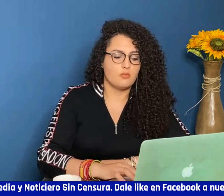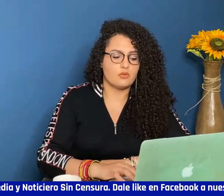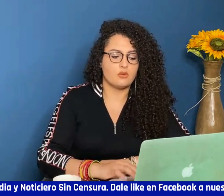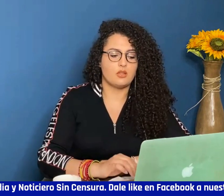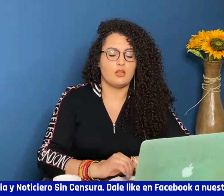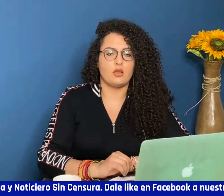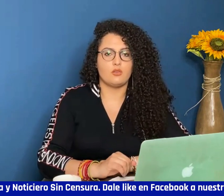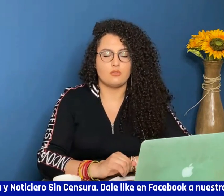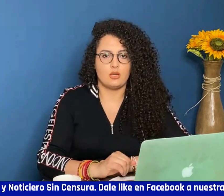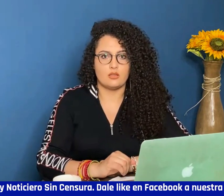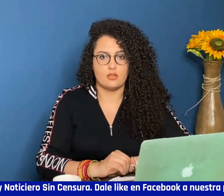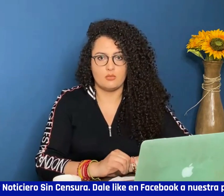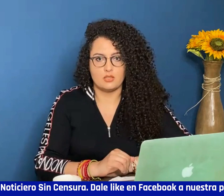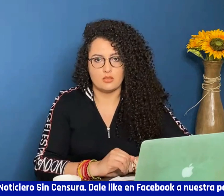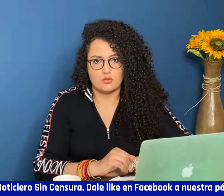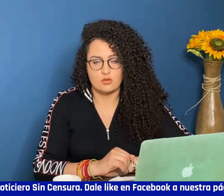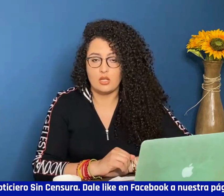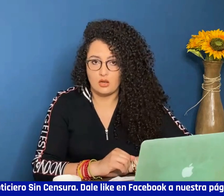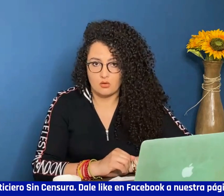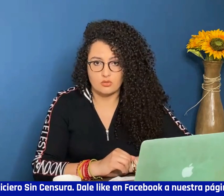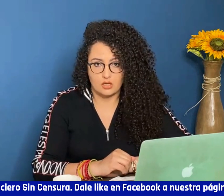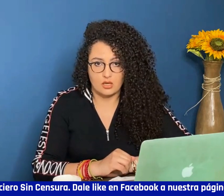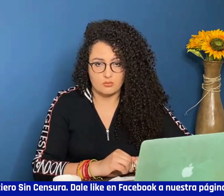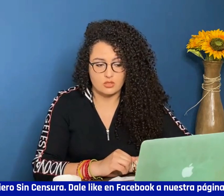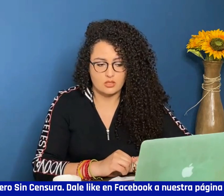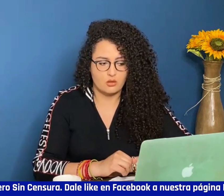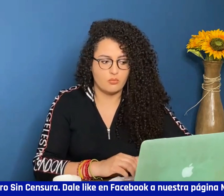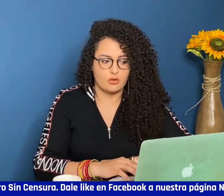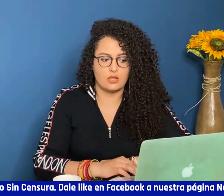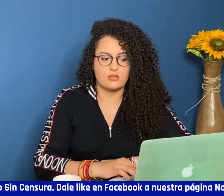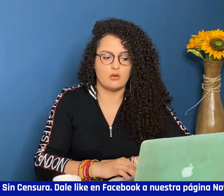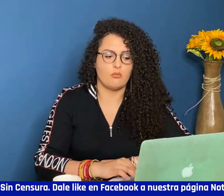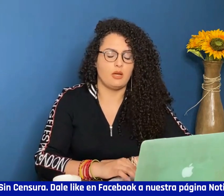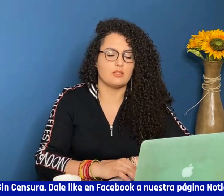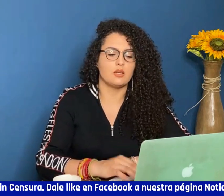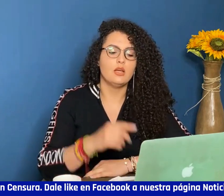que siempre son criticados en esta administración y lo seguiremos haciendo porque se lo merecen.